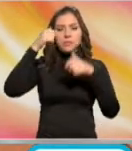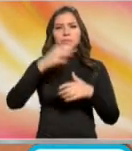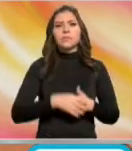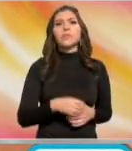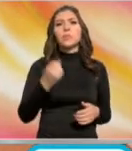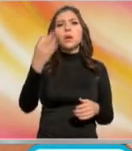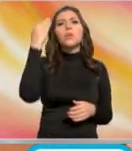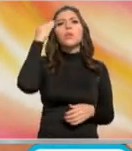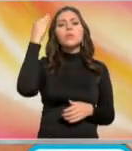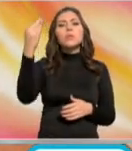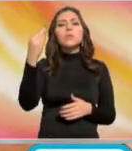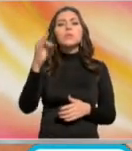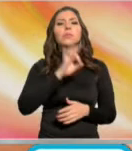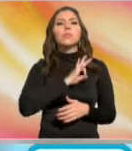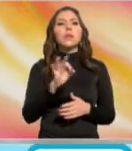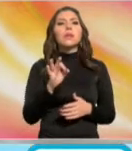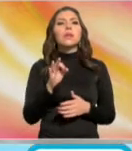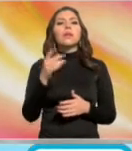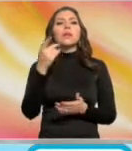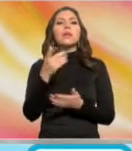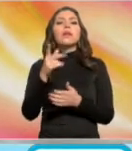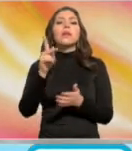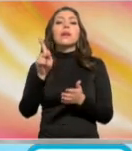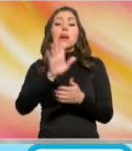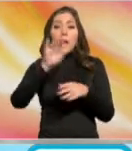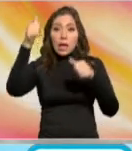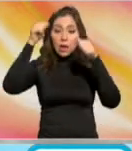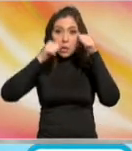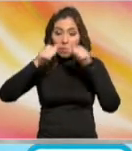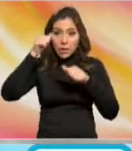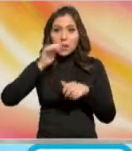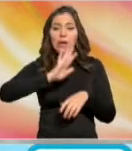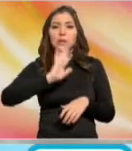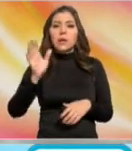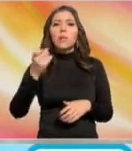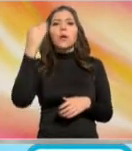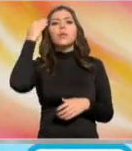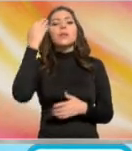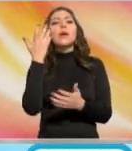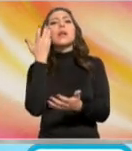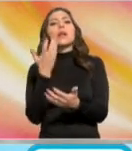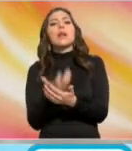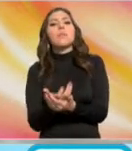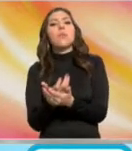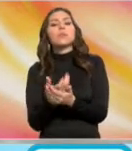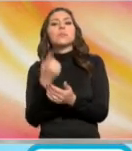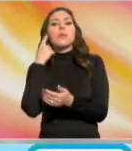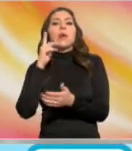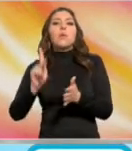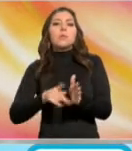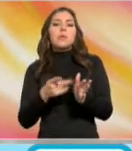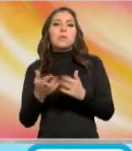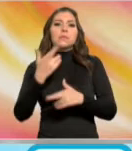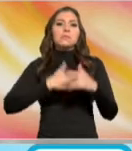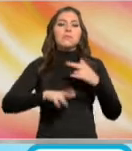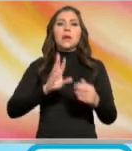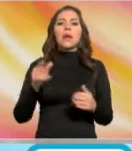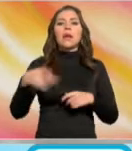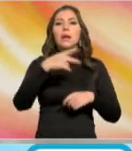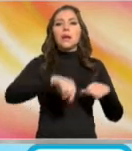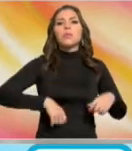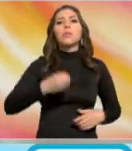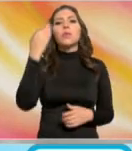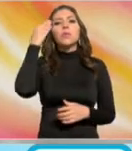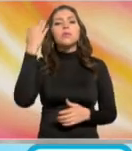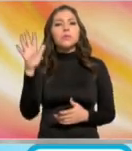¿cuánto tiempo tenemos que disponer para hacernos esta cirugía? Pues tenemos que tomar Así cierto es. reposo. ¿Cuáles son los cuidados específicos que una persona